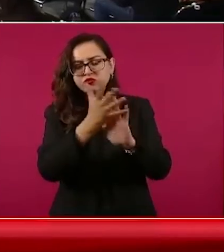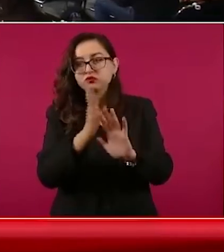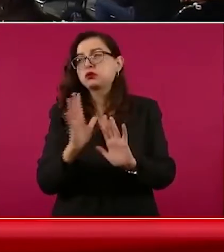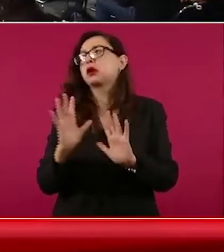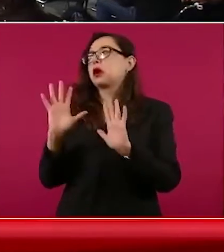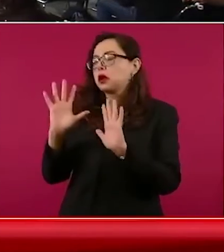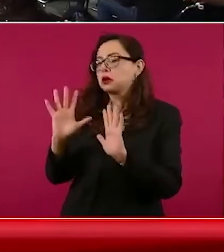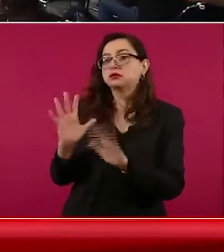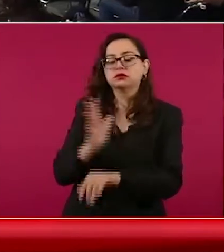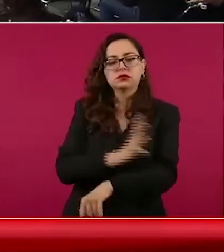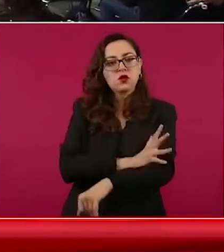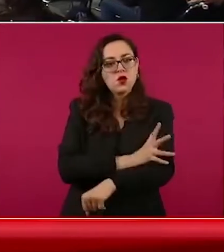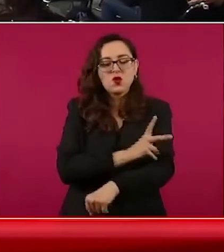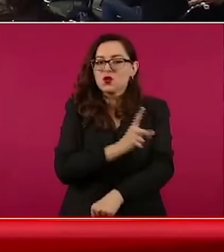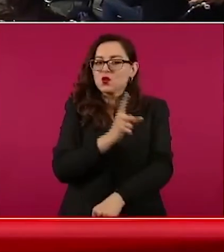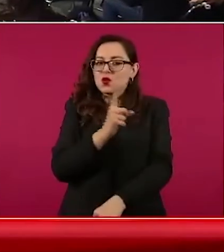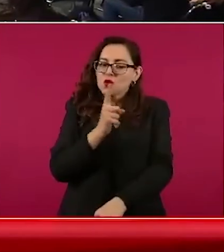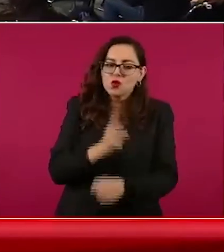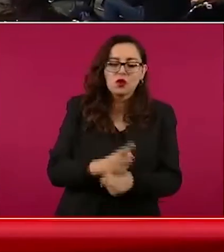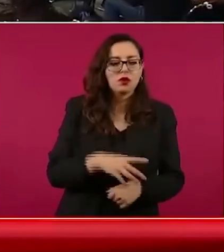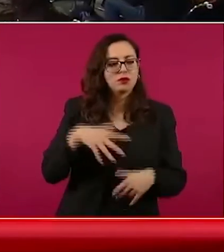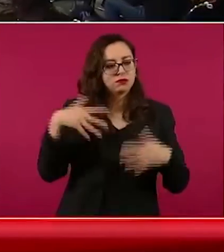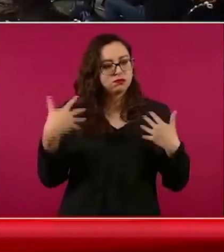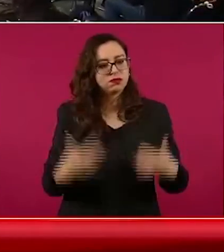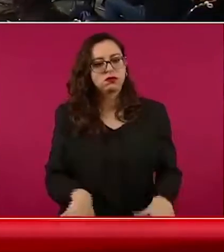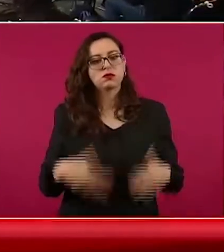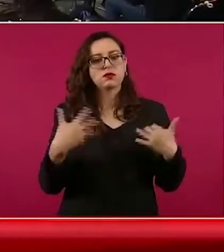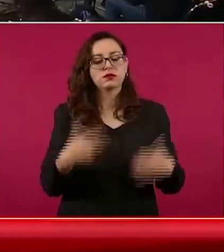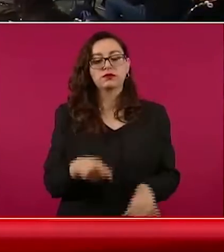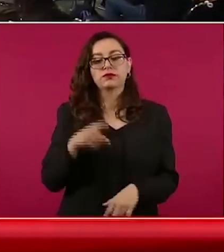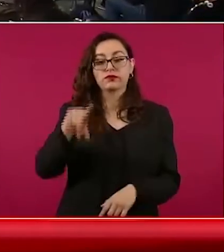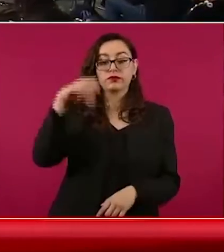Esto es Oaxaca, ya llevamos más de 100.